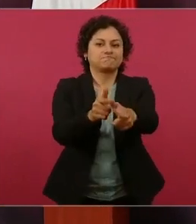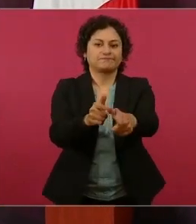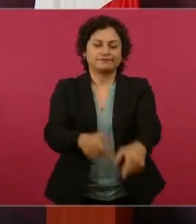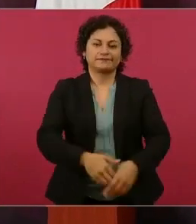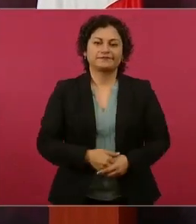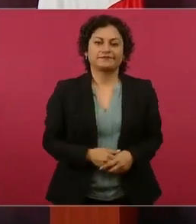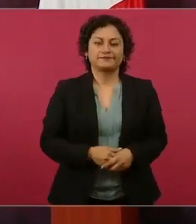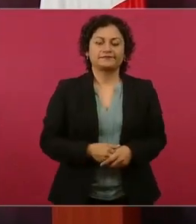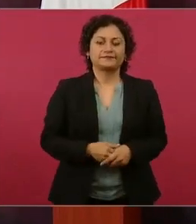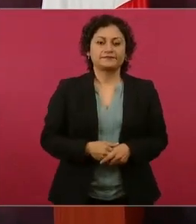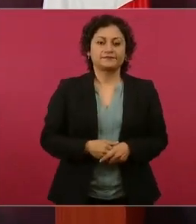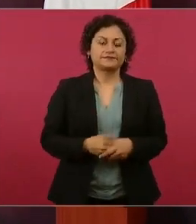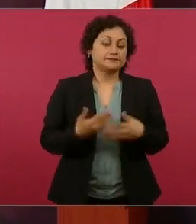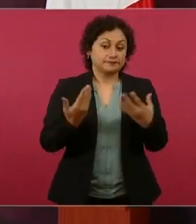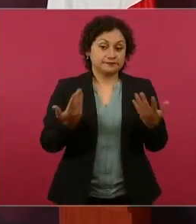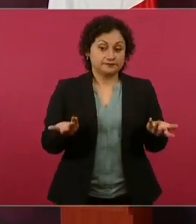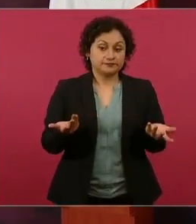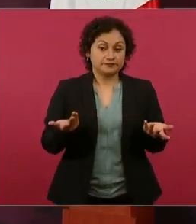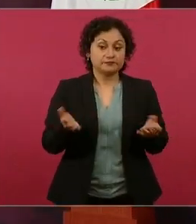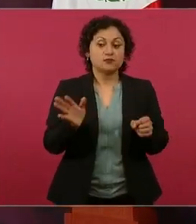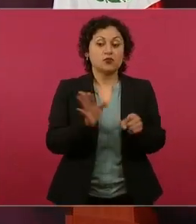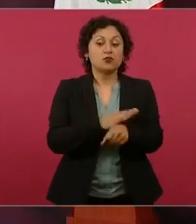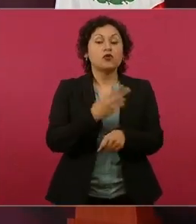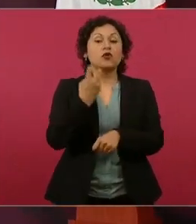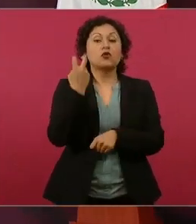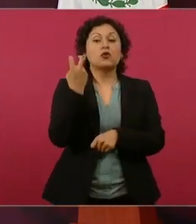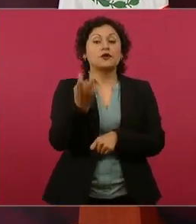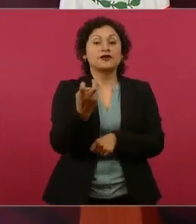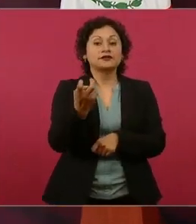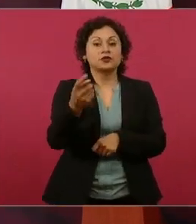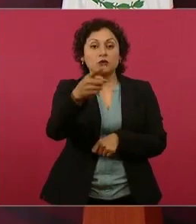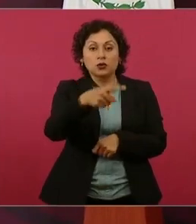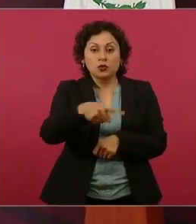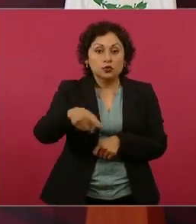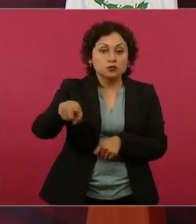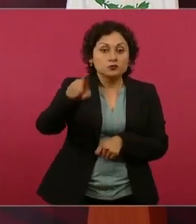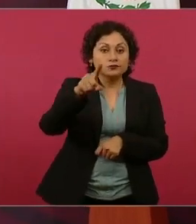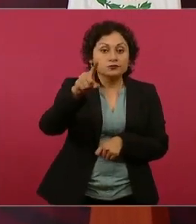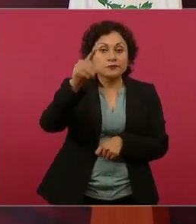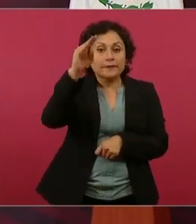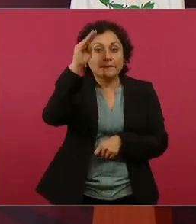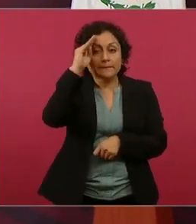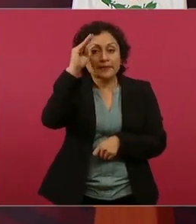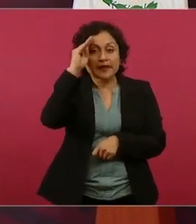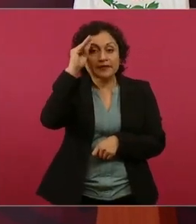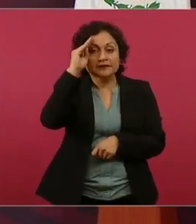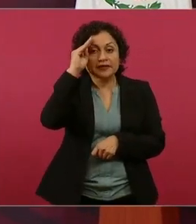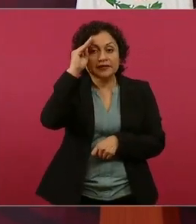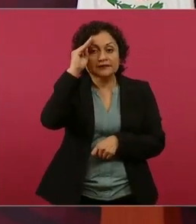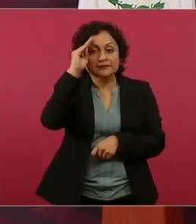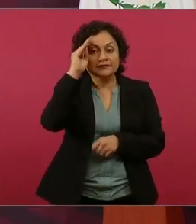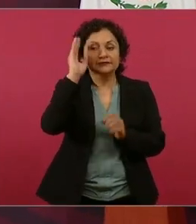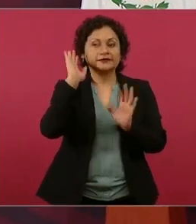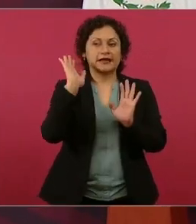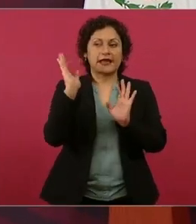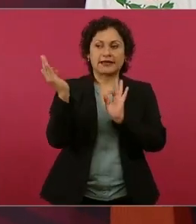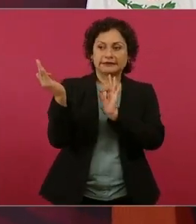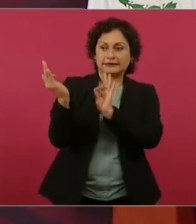Entonces, que no se piense que ya en septiembre, que